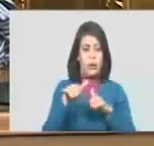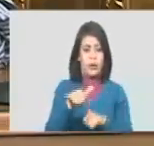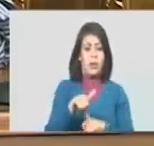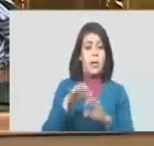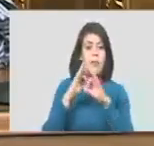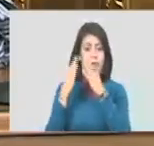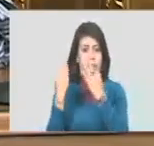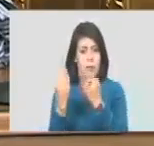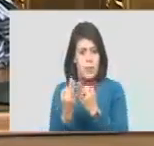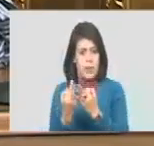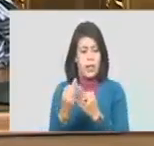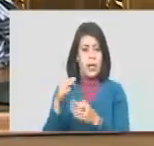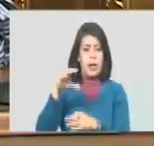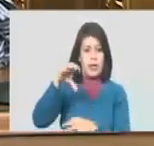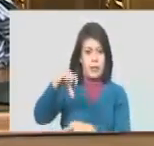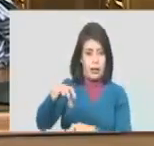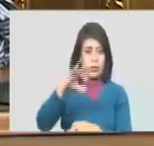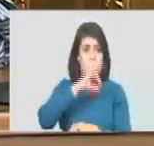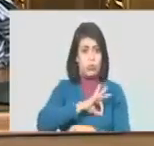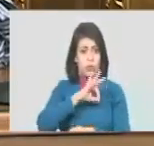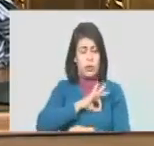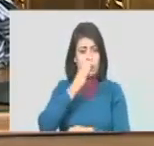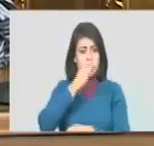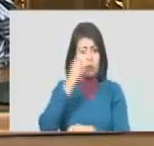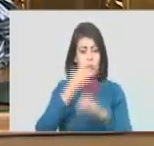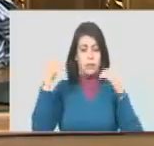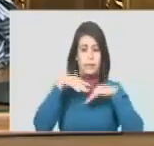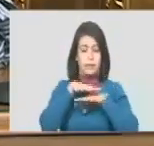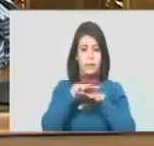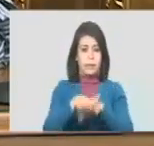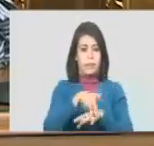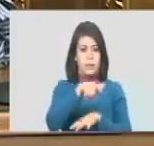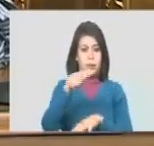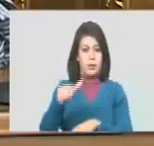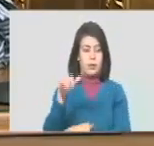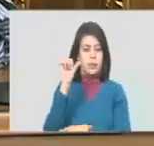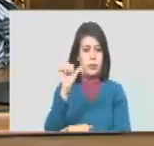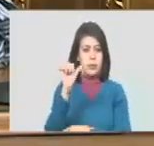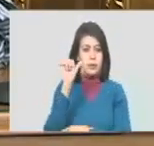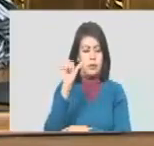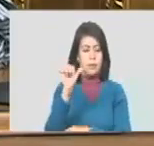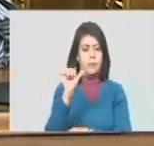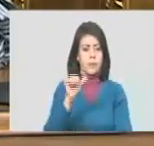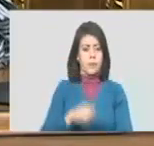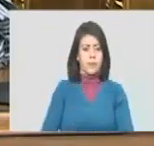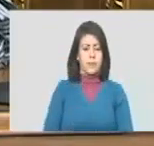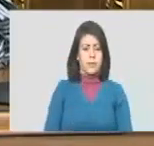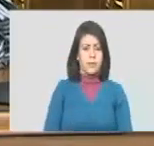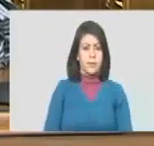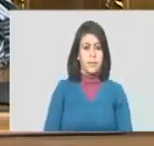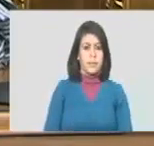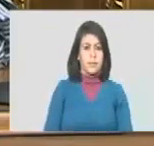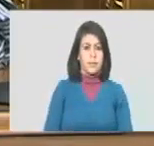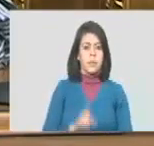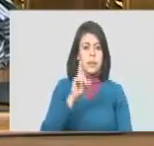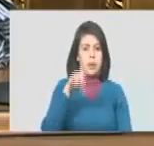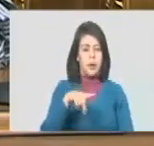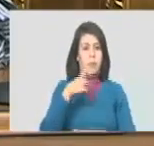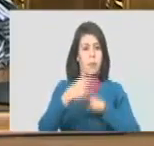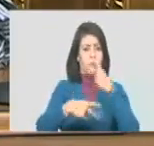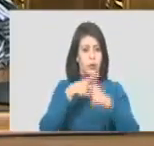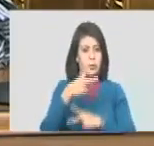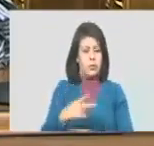las familias y la sociedad promoverán la garantía de la integración de las personas con trastorno del espectro autista en el